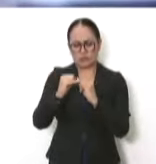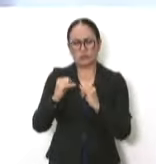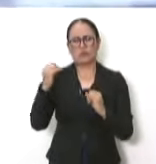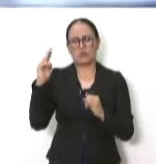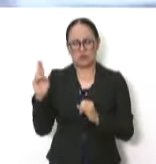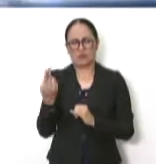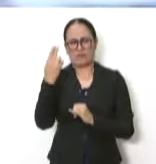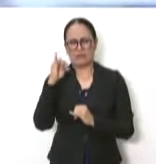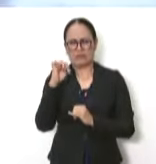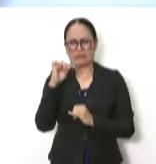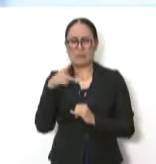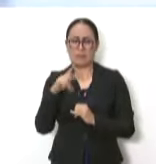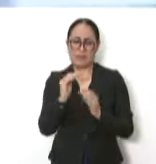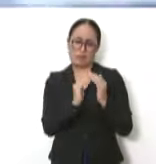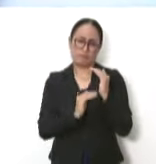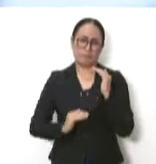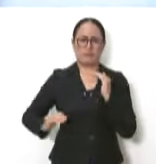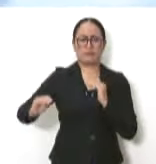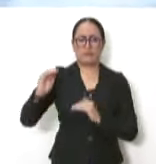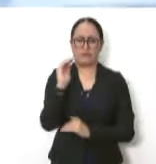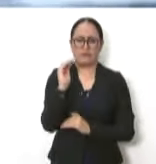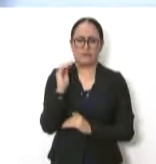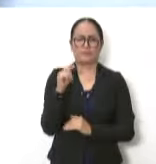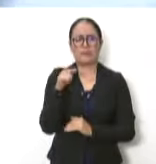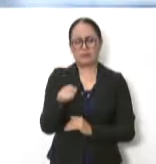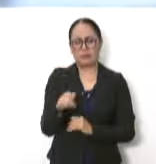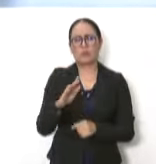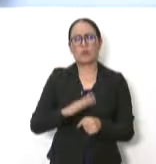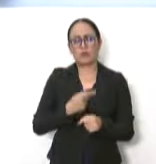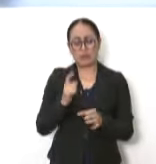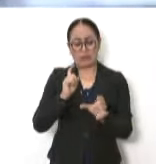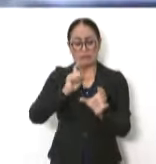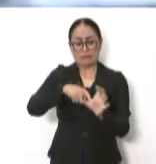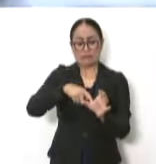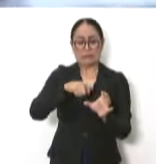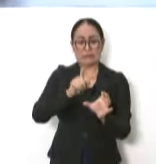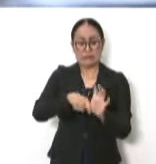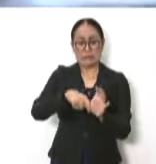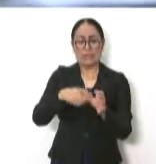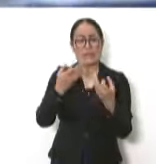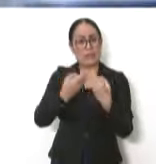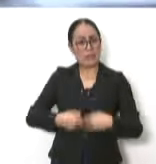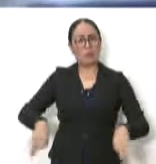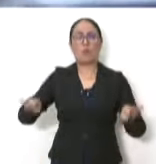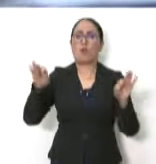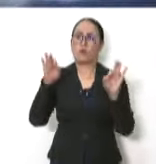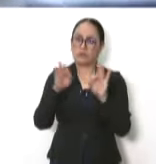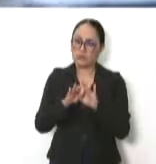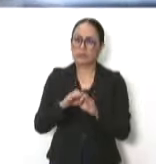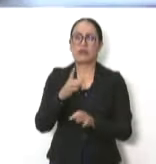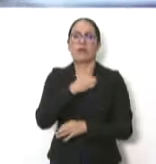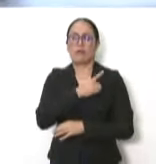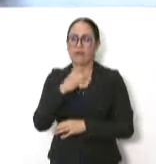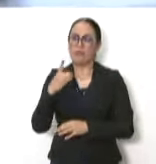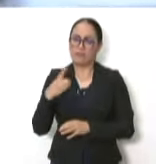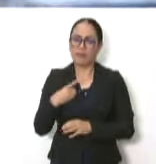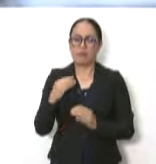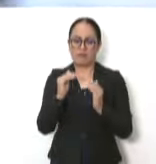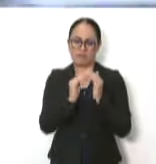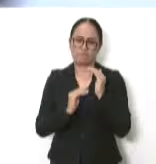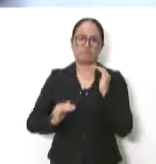sí, evidentemente, dada su importancia y dado su gran protagonismo que tienen y que